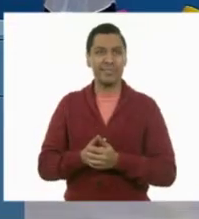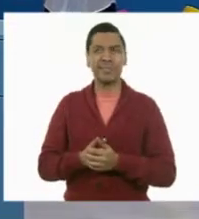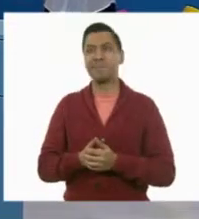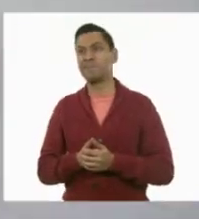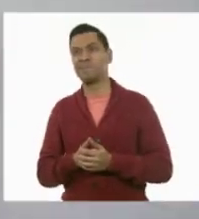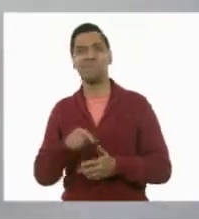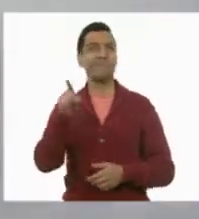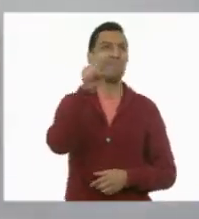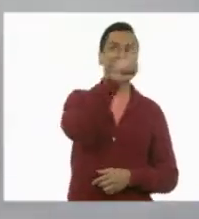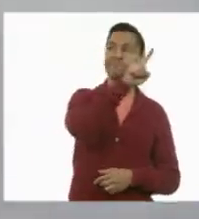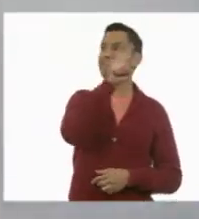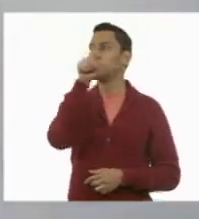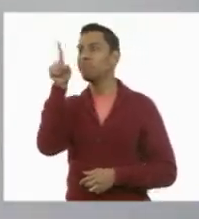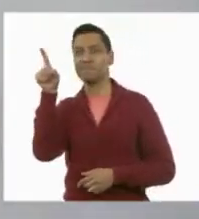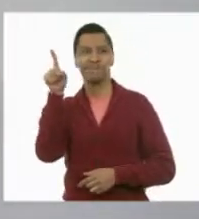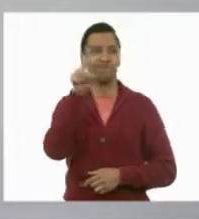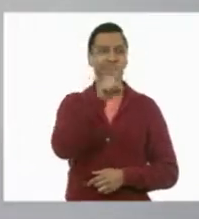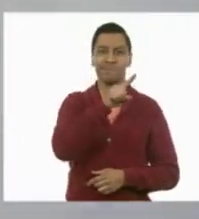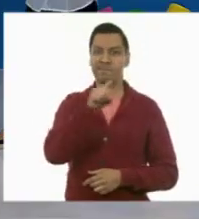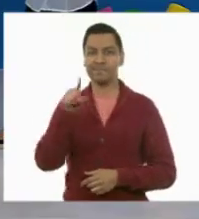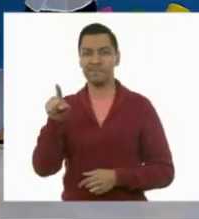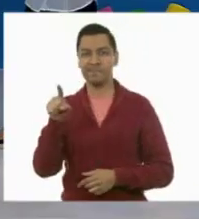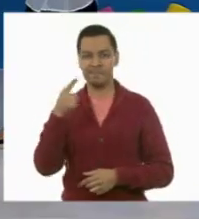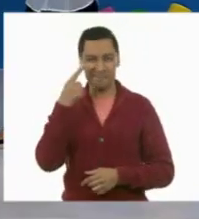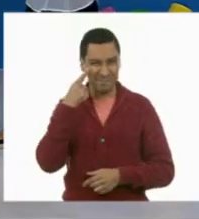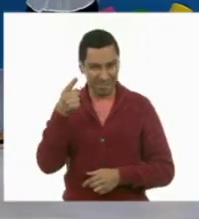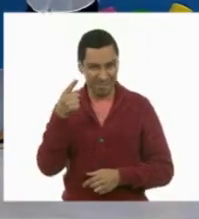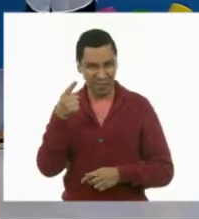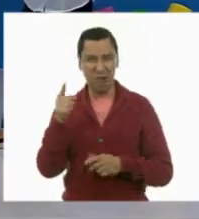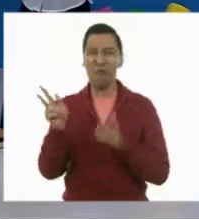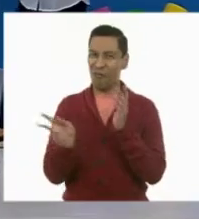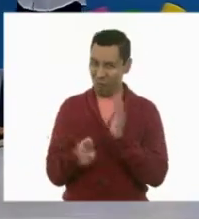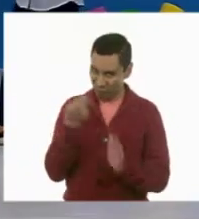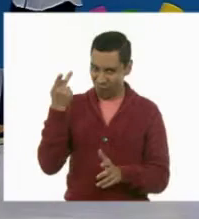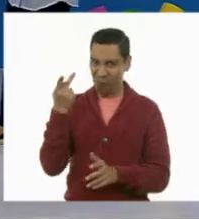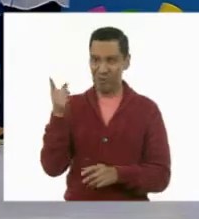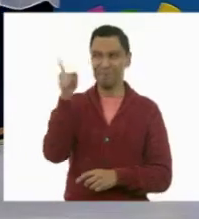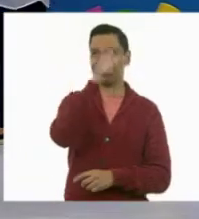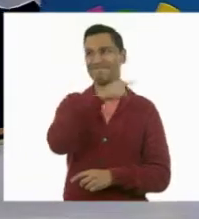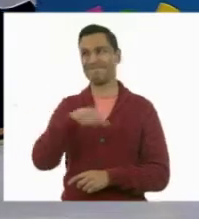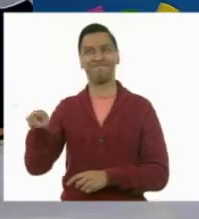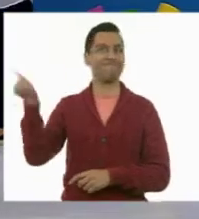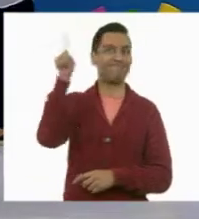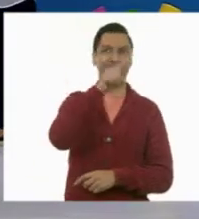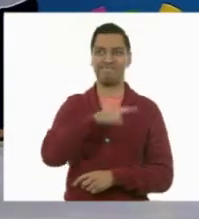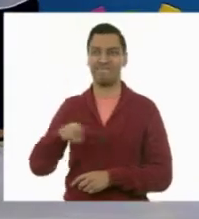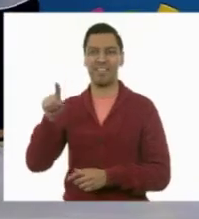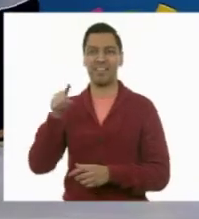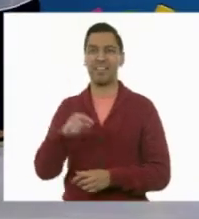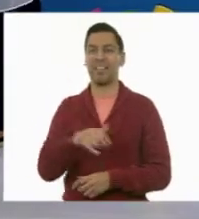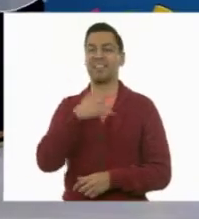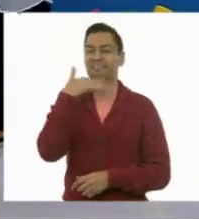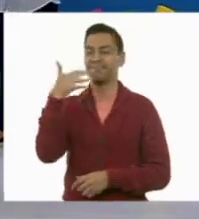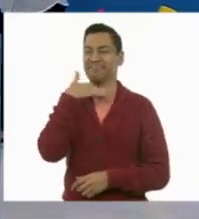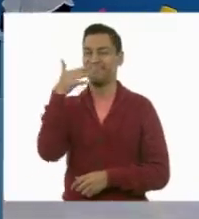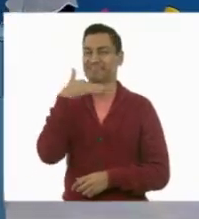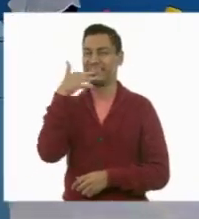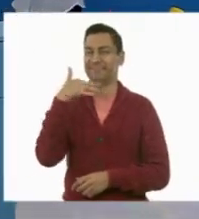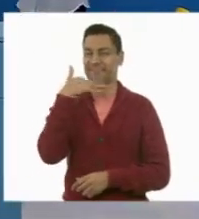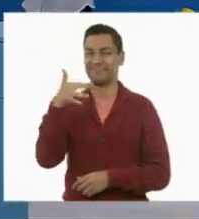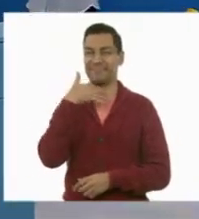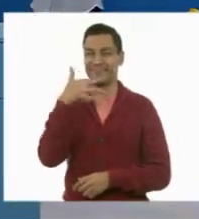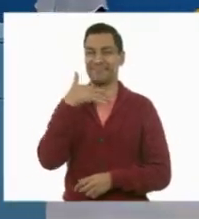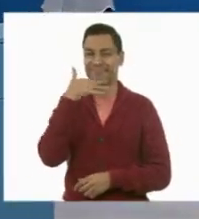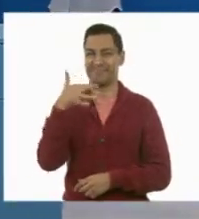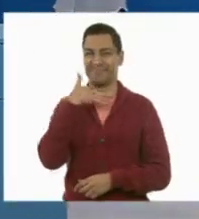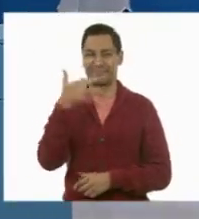No, ya. No era. ¿Vieron cómo iba a regresar la tarjeta sí, al lugar? Sí, iba a ser trampa. A ver, no,